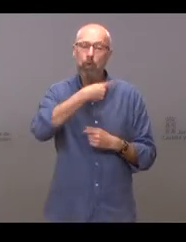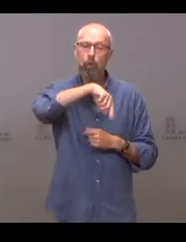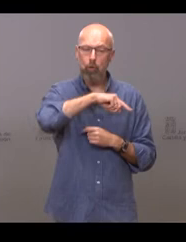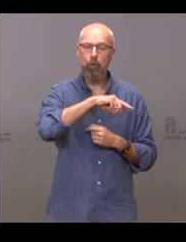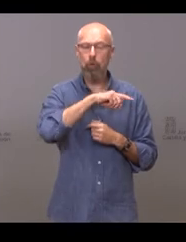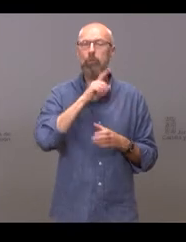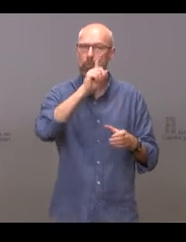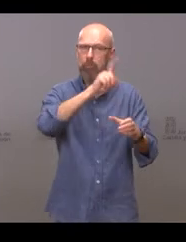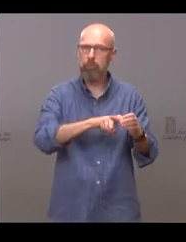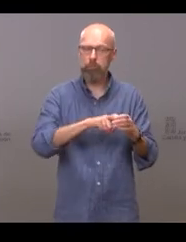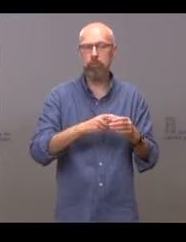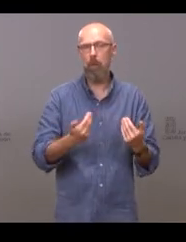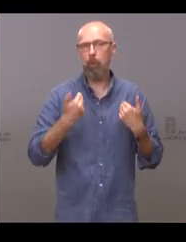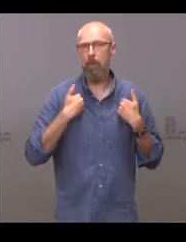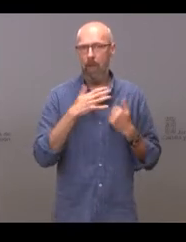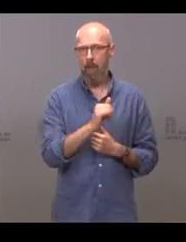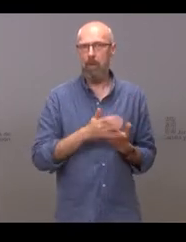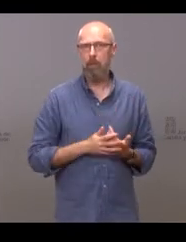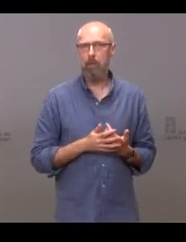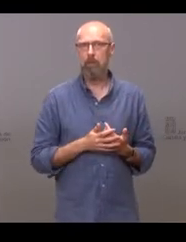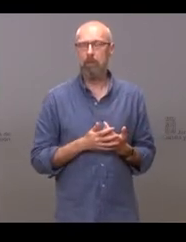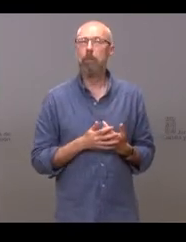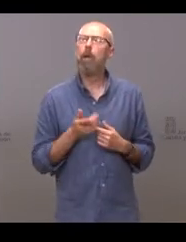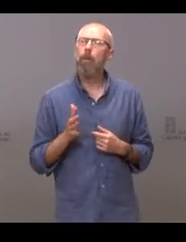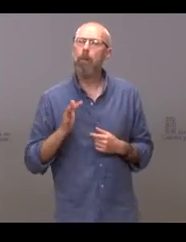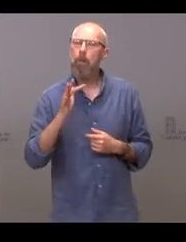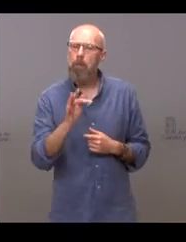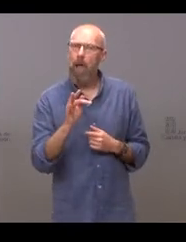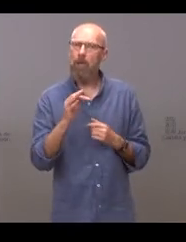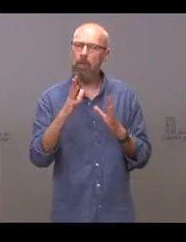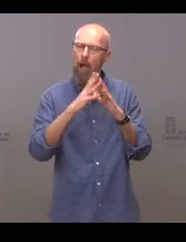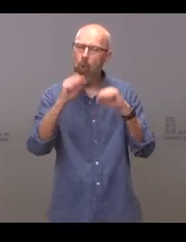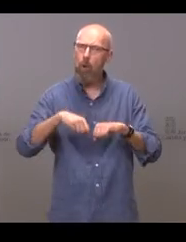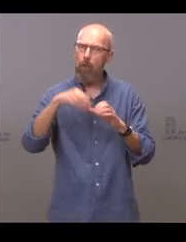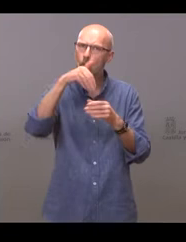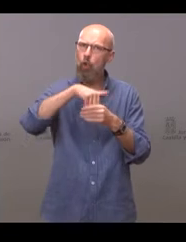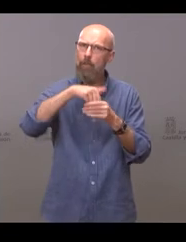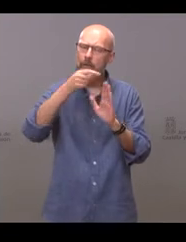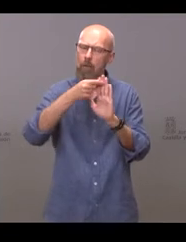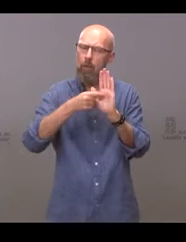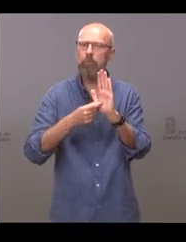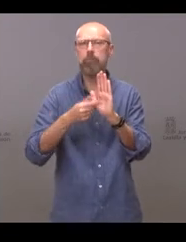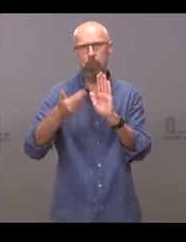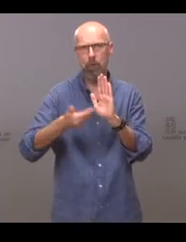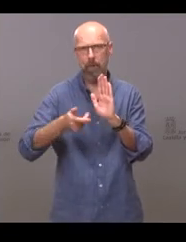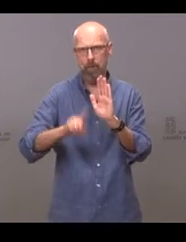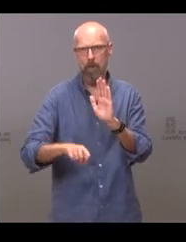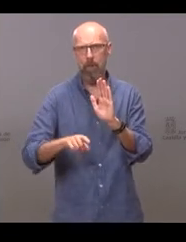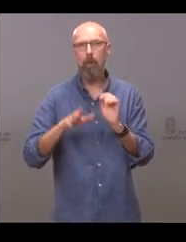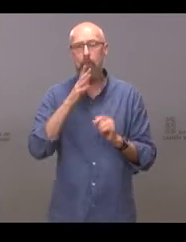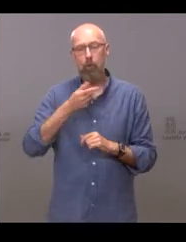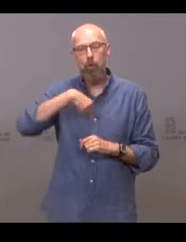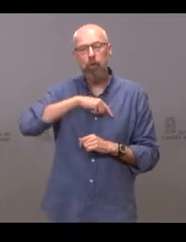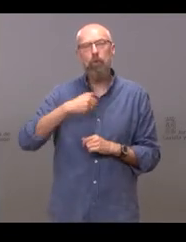pero no solo por eso sino también por sus contenidos nosotros representamos a las trabajadoras y a los